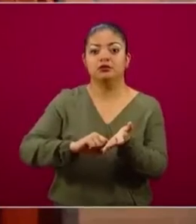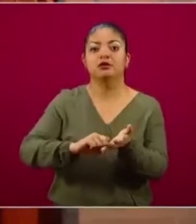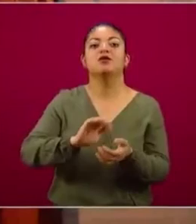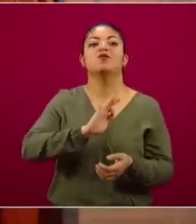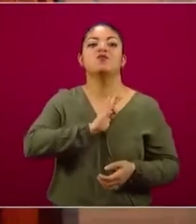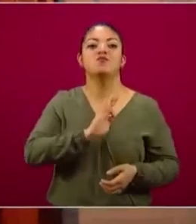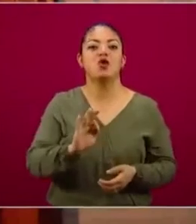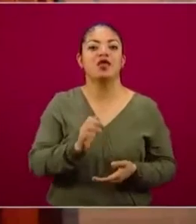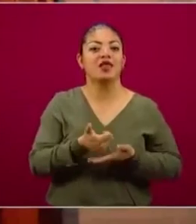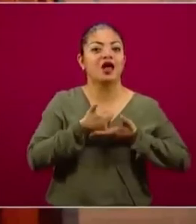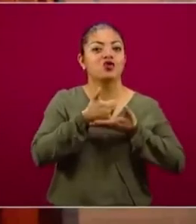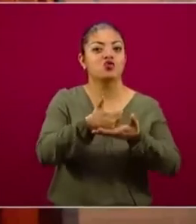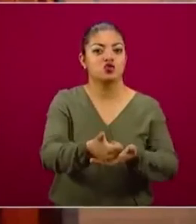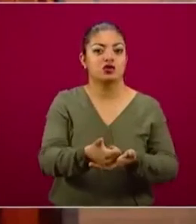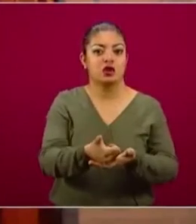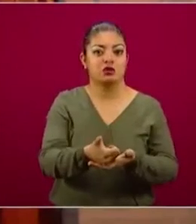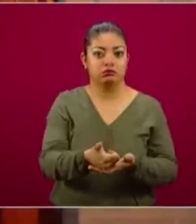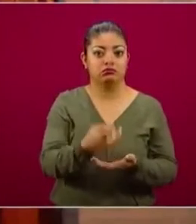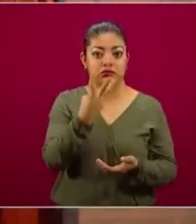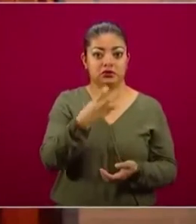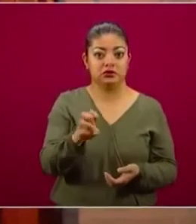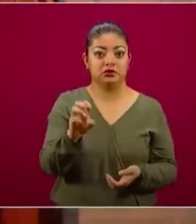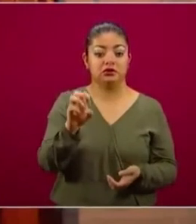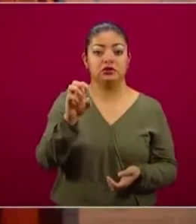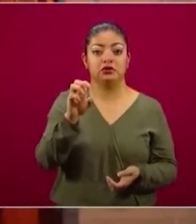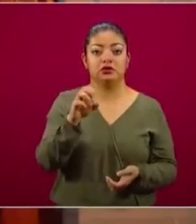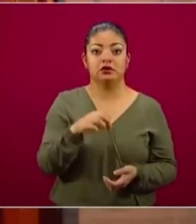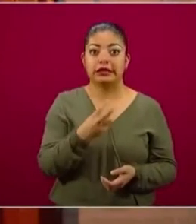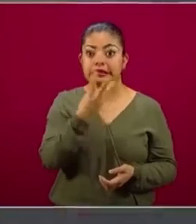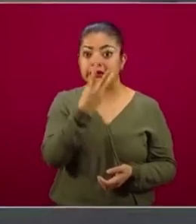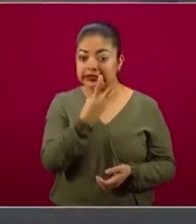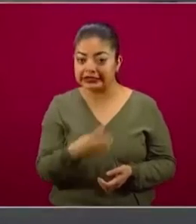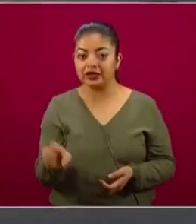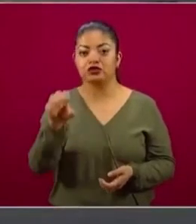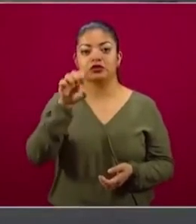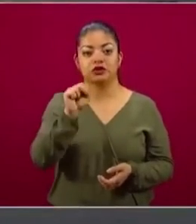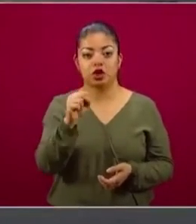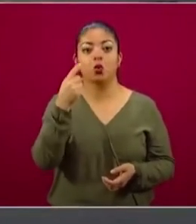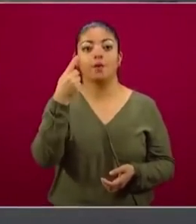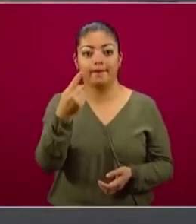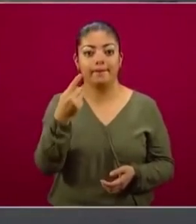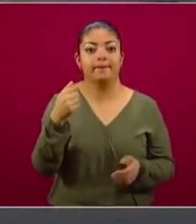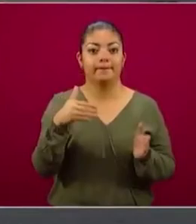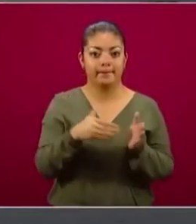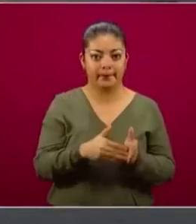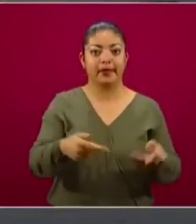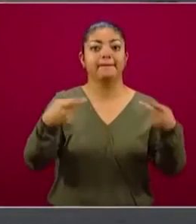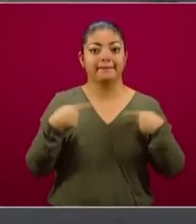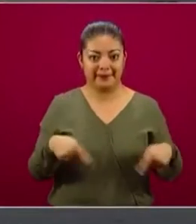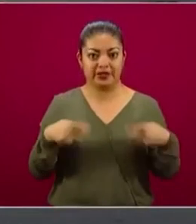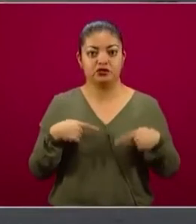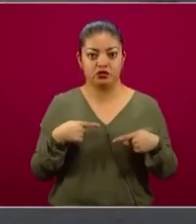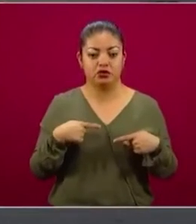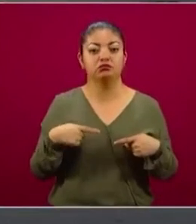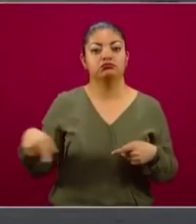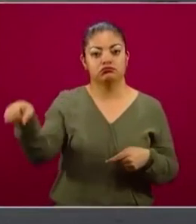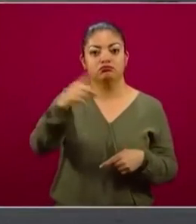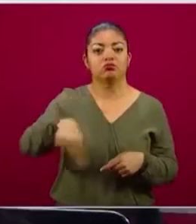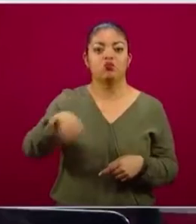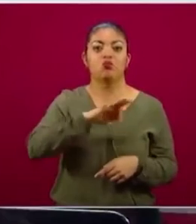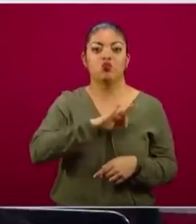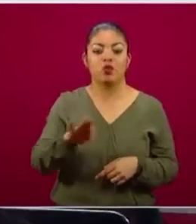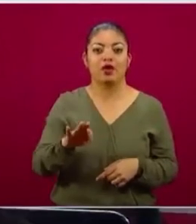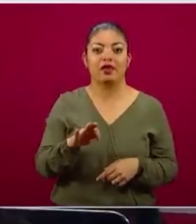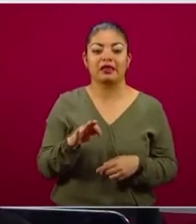a más de 360 y 361 mil personas que pues van a tener un poco más